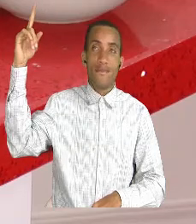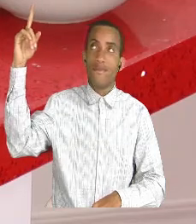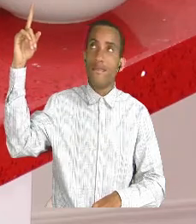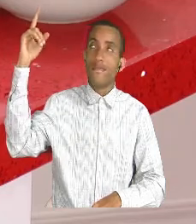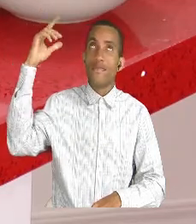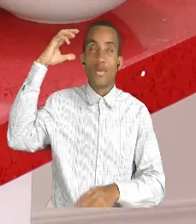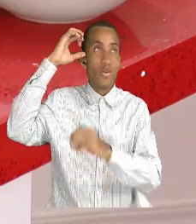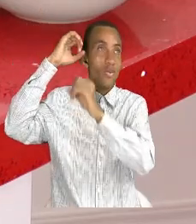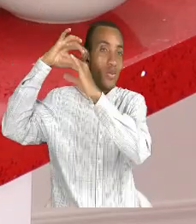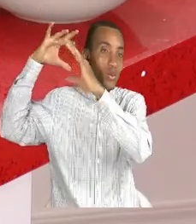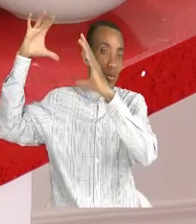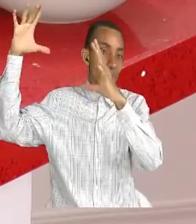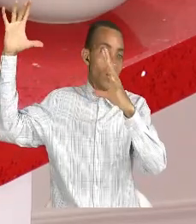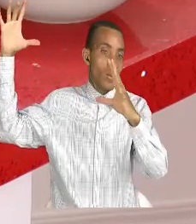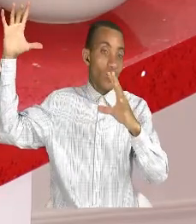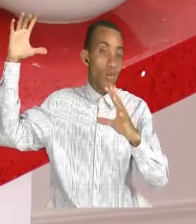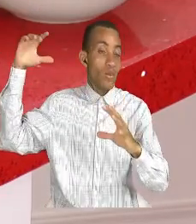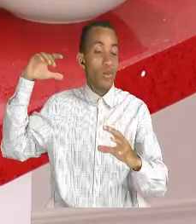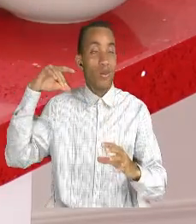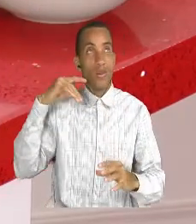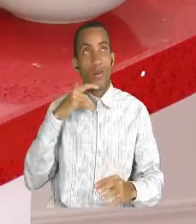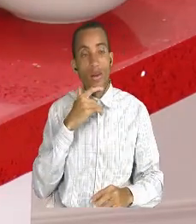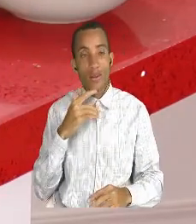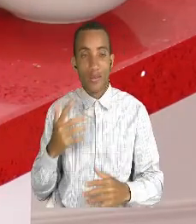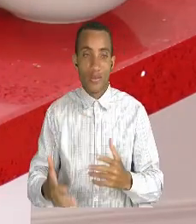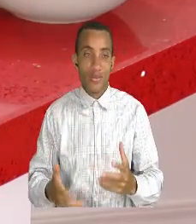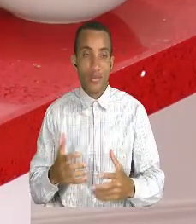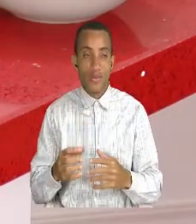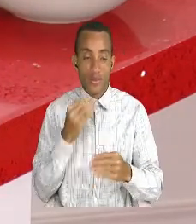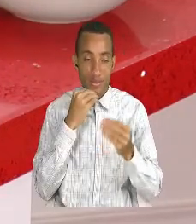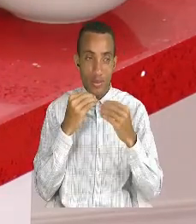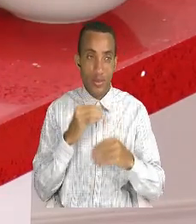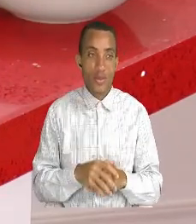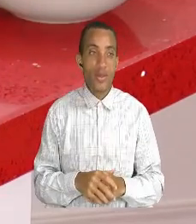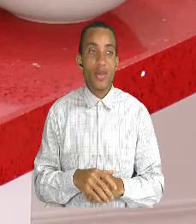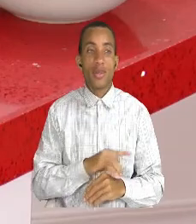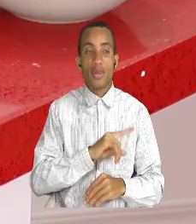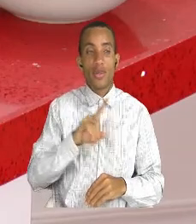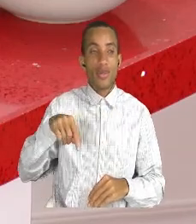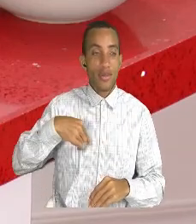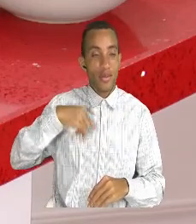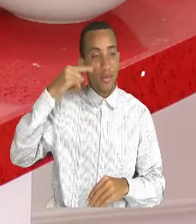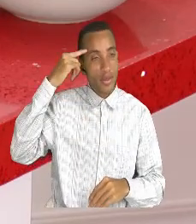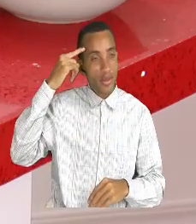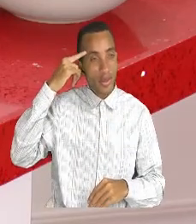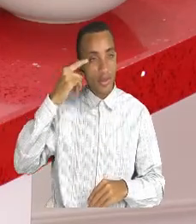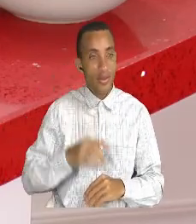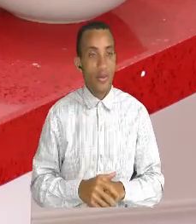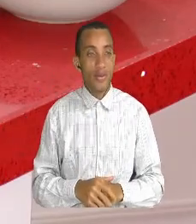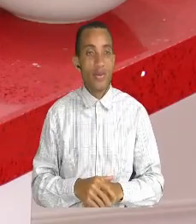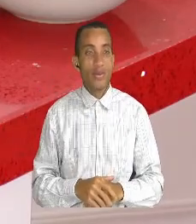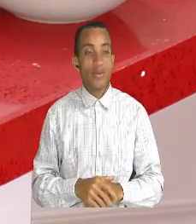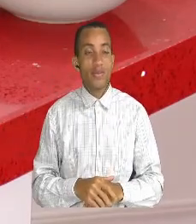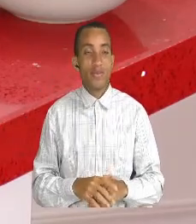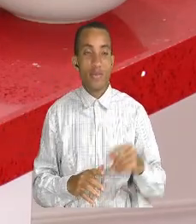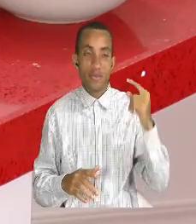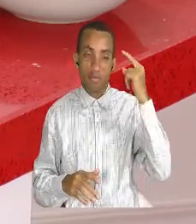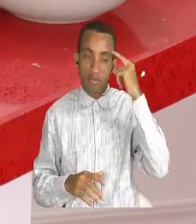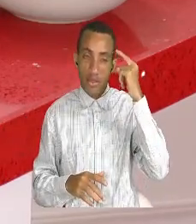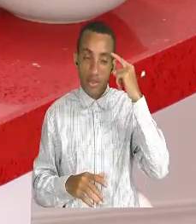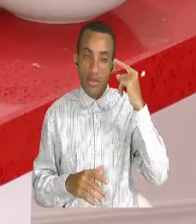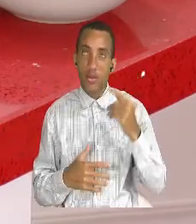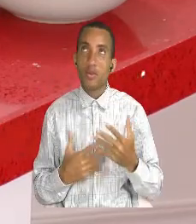Hasta preparar un rico y delicioso arroz de camarones. Ya que estamos pensando, caramba. Sí, quién sabe las mentes a